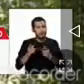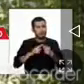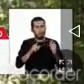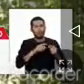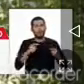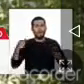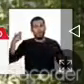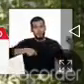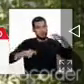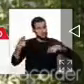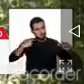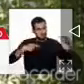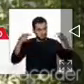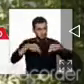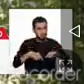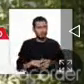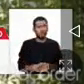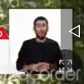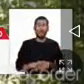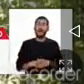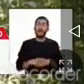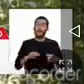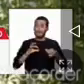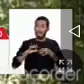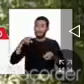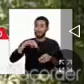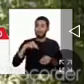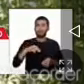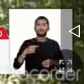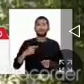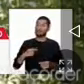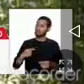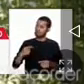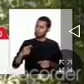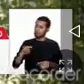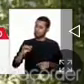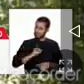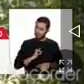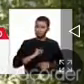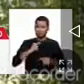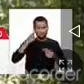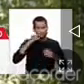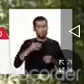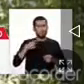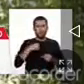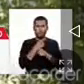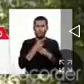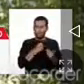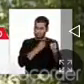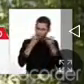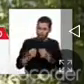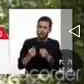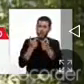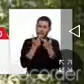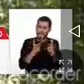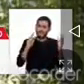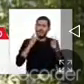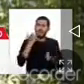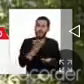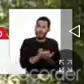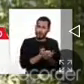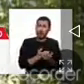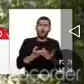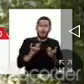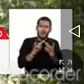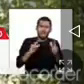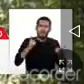inversión. La alianza partía de la identidad de convicciones en torno al poder de la libertad económica, al mercado